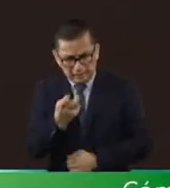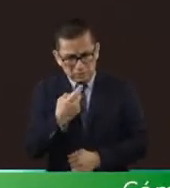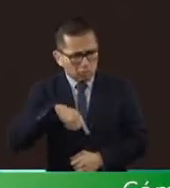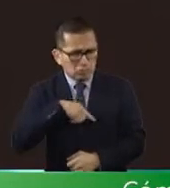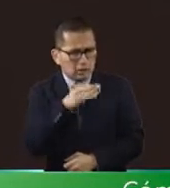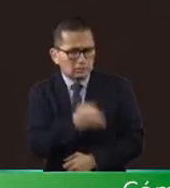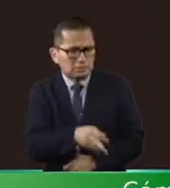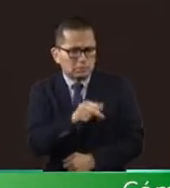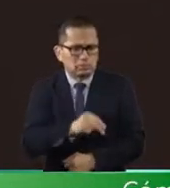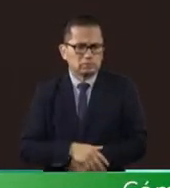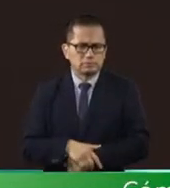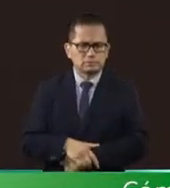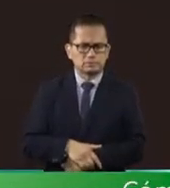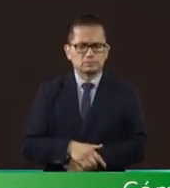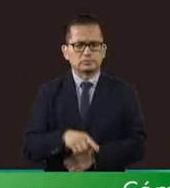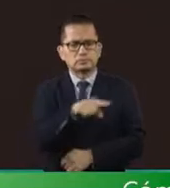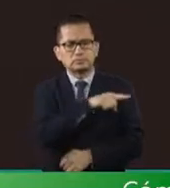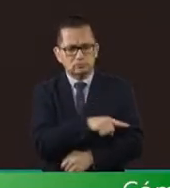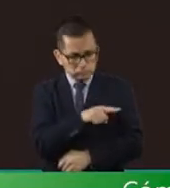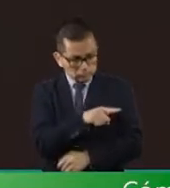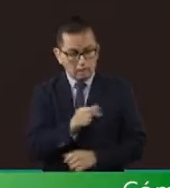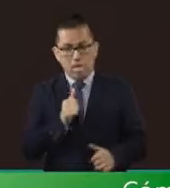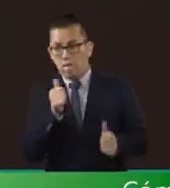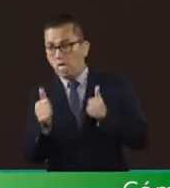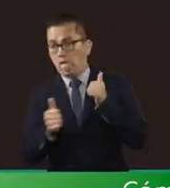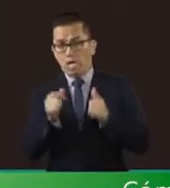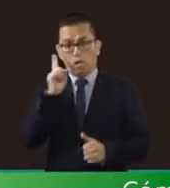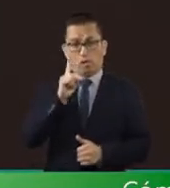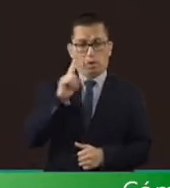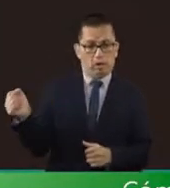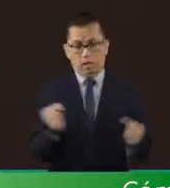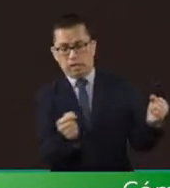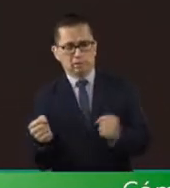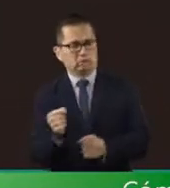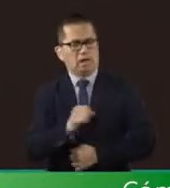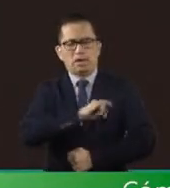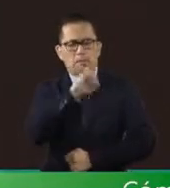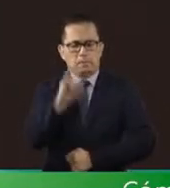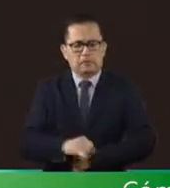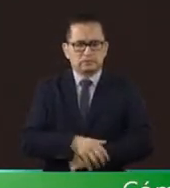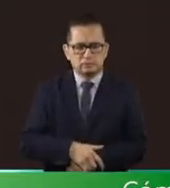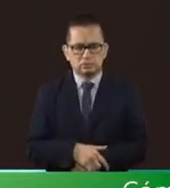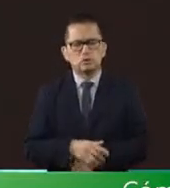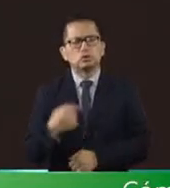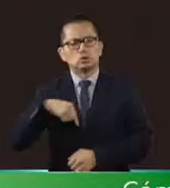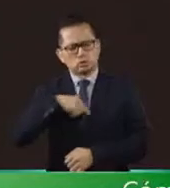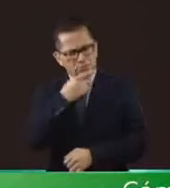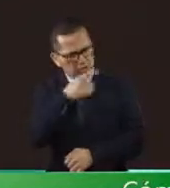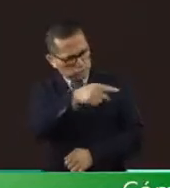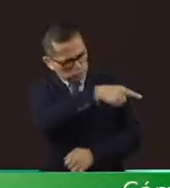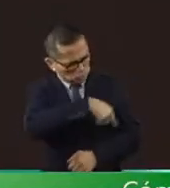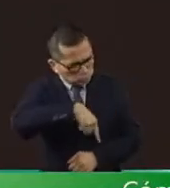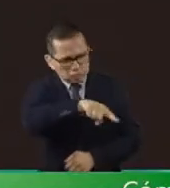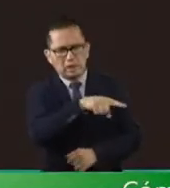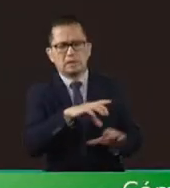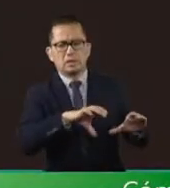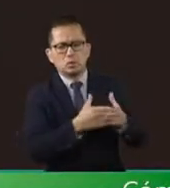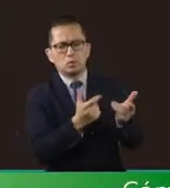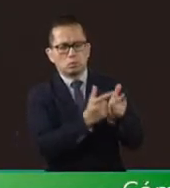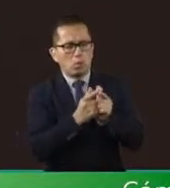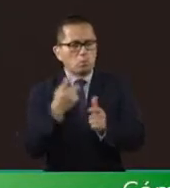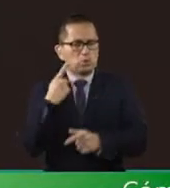más nunca más van a utilizar a las mujeres se los decimos desde aquí a ustedes misóginos de morena y de